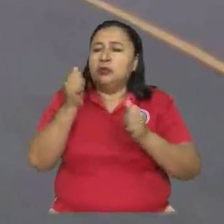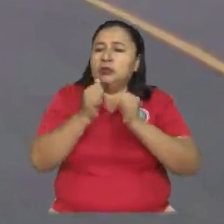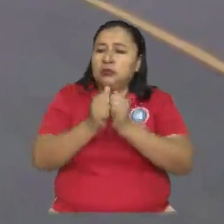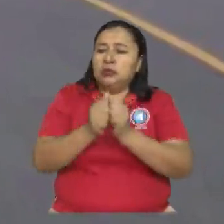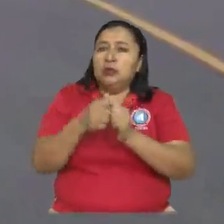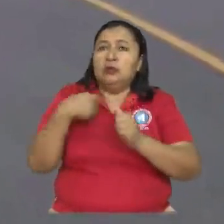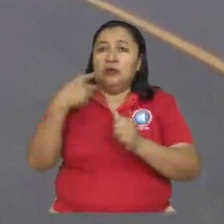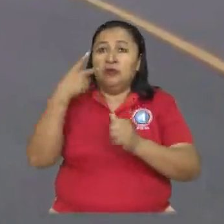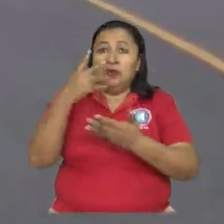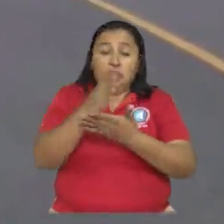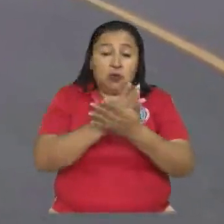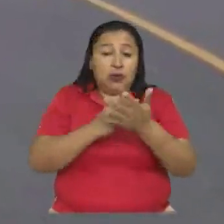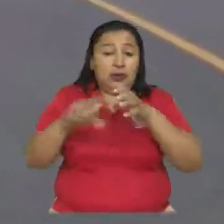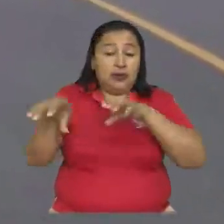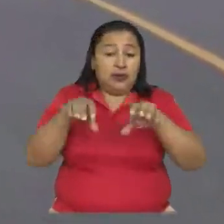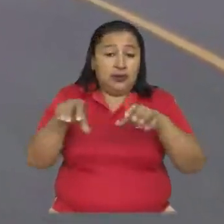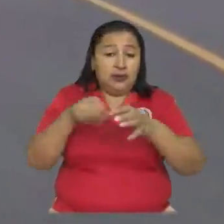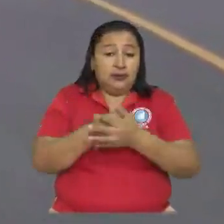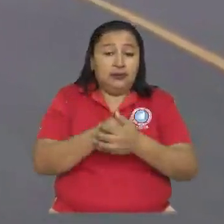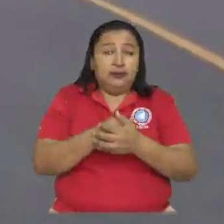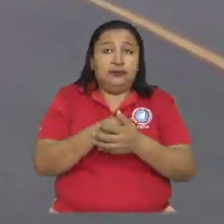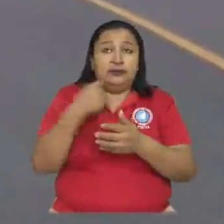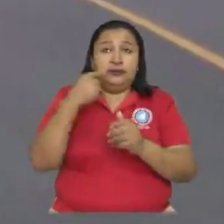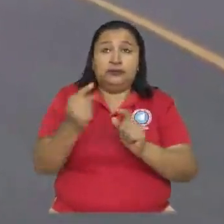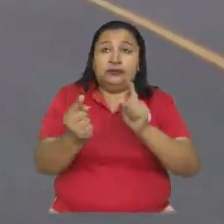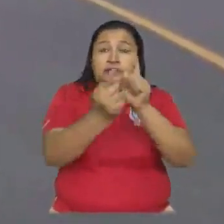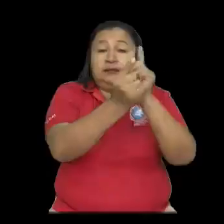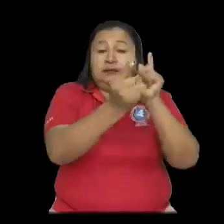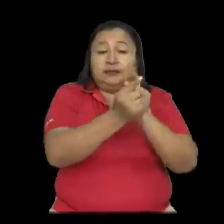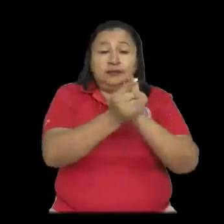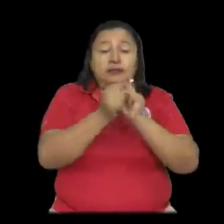en pantalla algunos eventos. Sí, ese de es encuentros un...